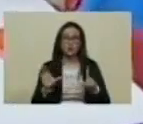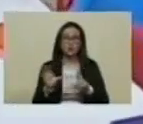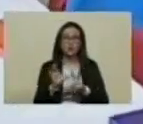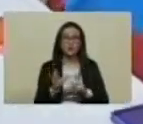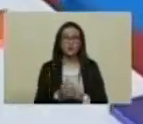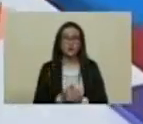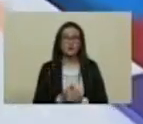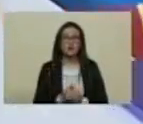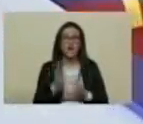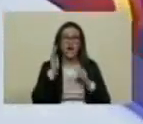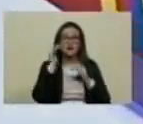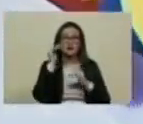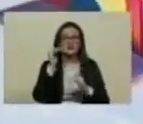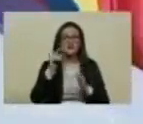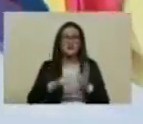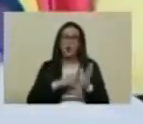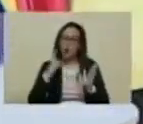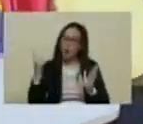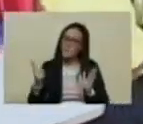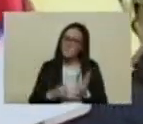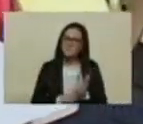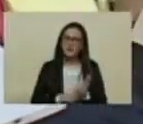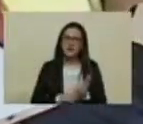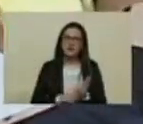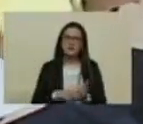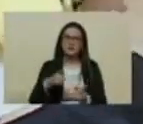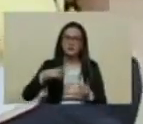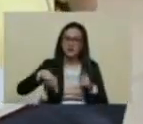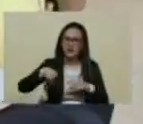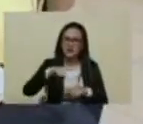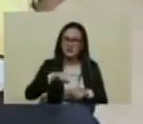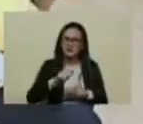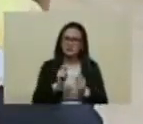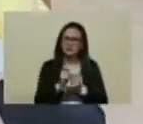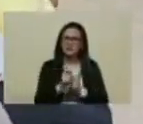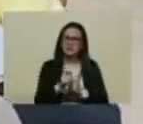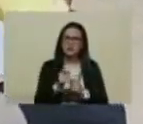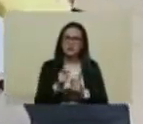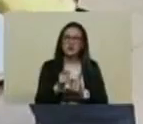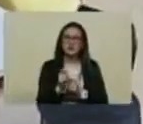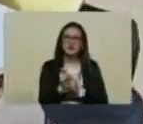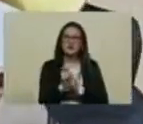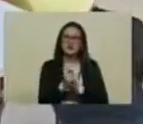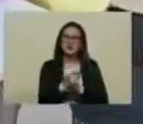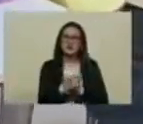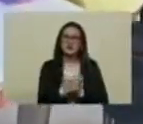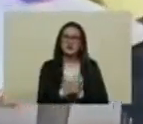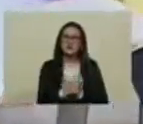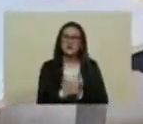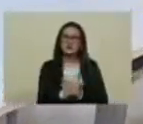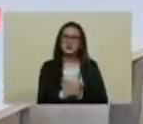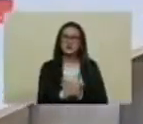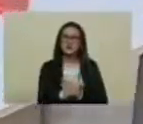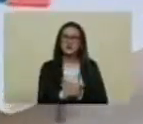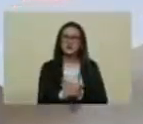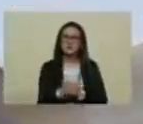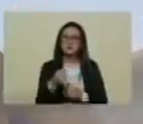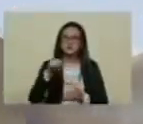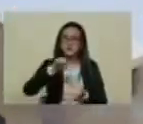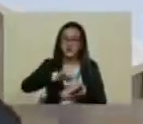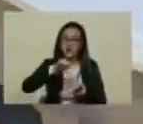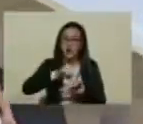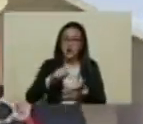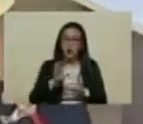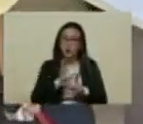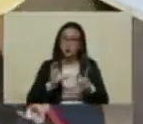es atender de forma integral y que estos espacios se conviertan en un punto de transformación del hábitat y de la